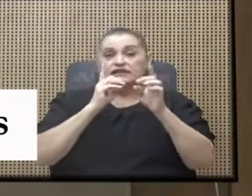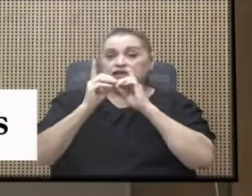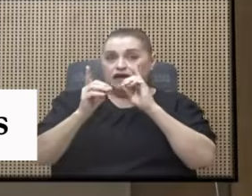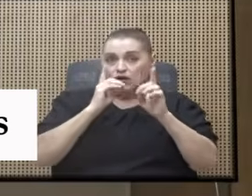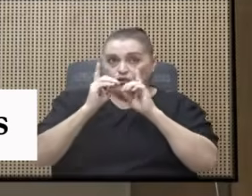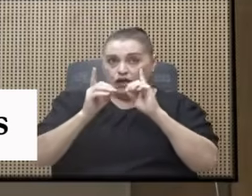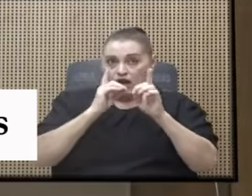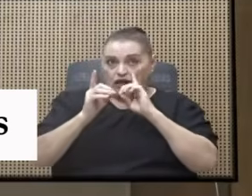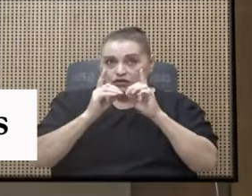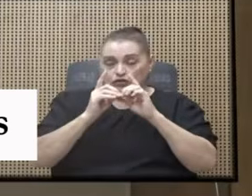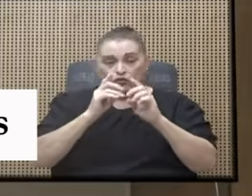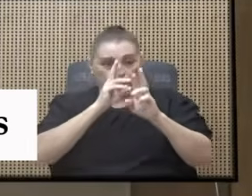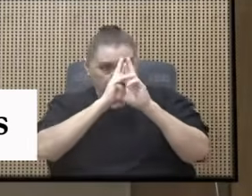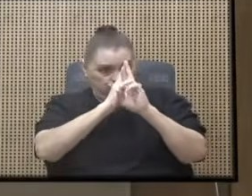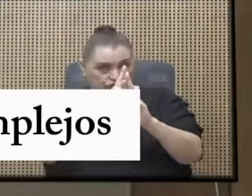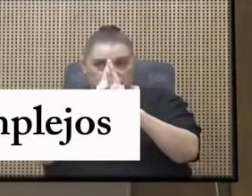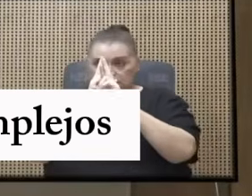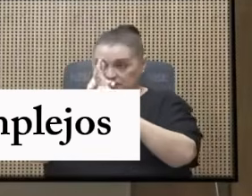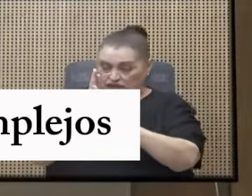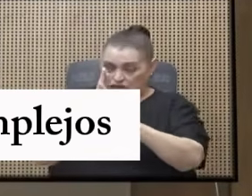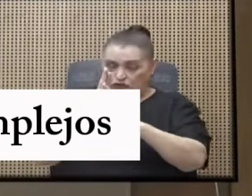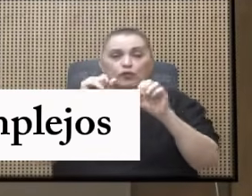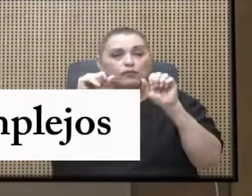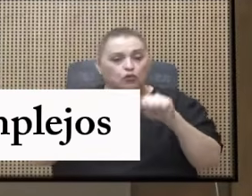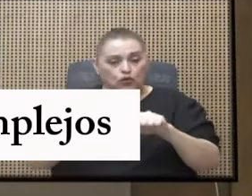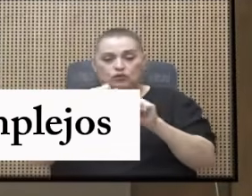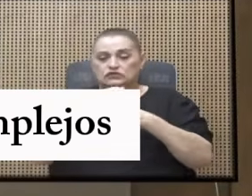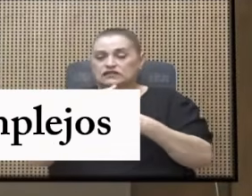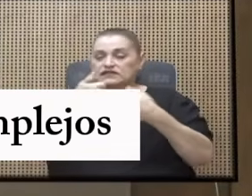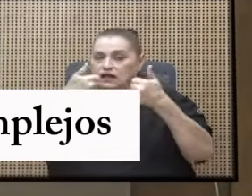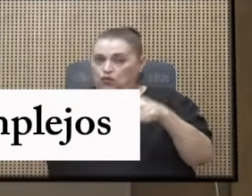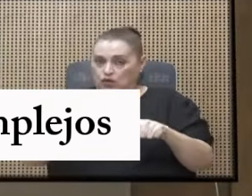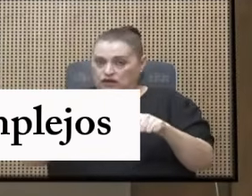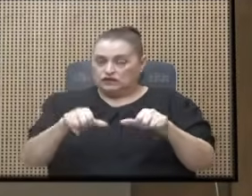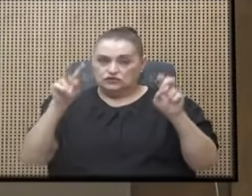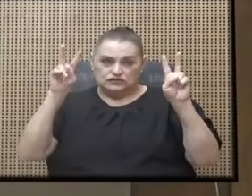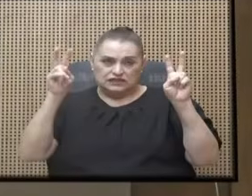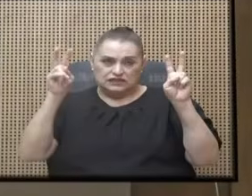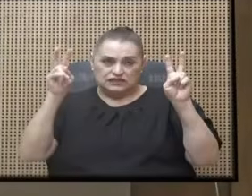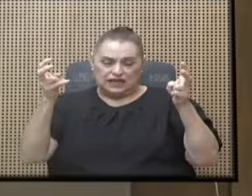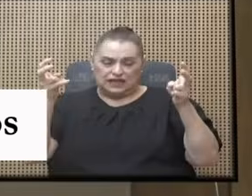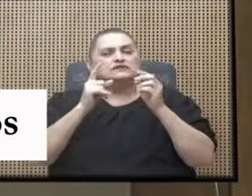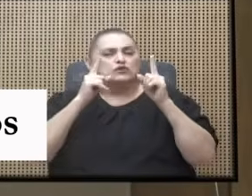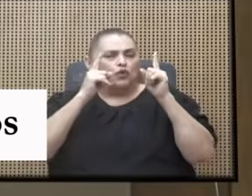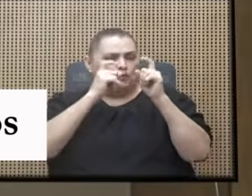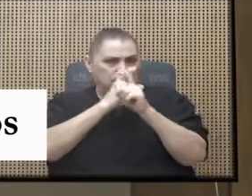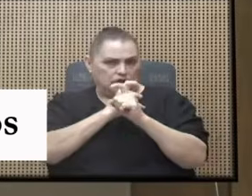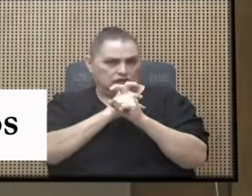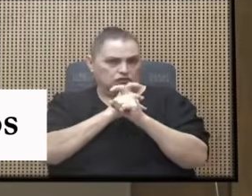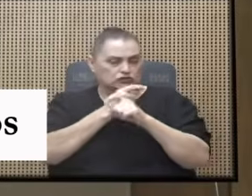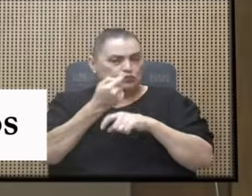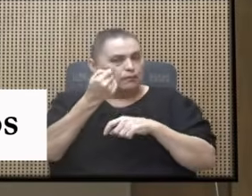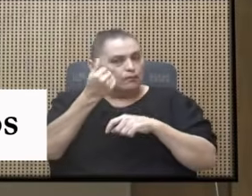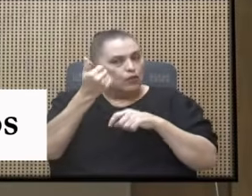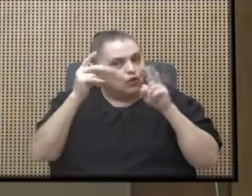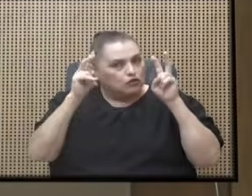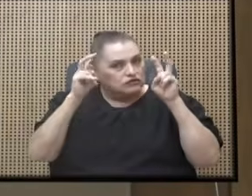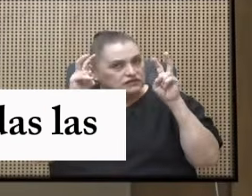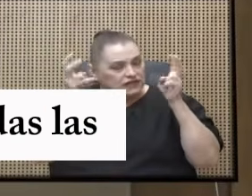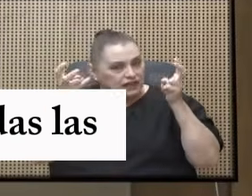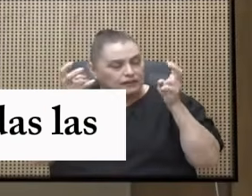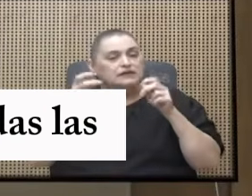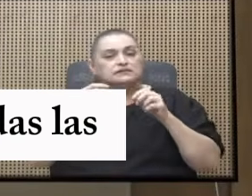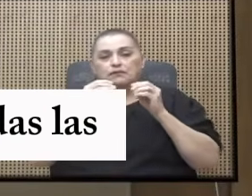dialogando y respetándonos, podemos construir acuerdos sobre los temas más complejos. Pocos temas pueden ser más